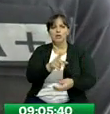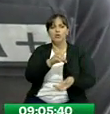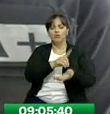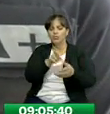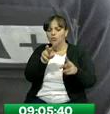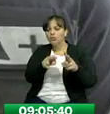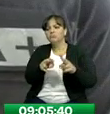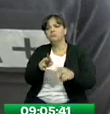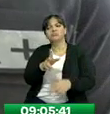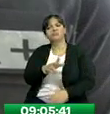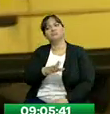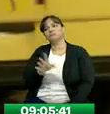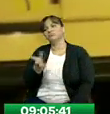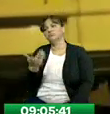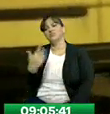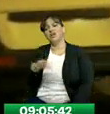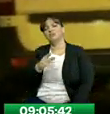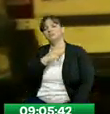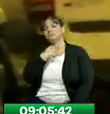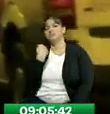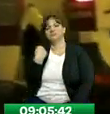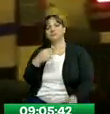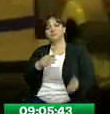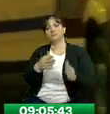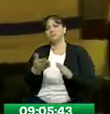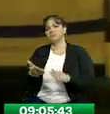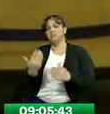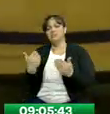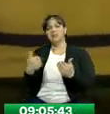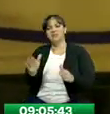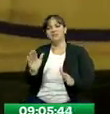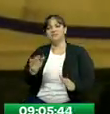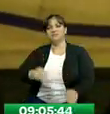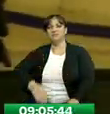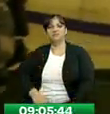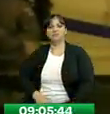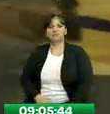encontraba sin signos vitales informó julio césar sabores